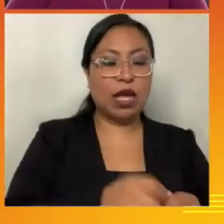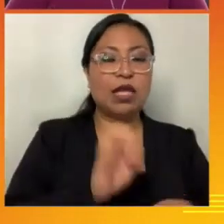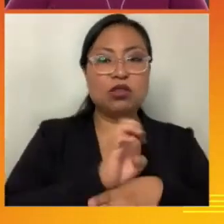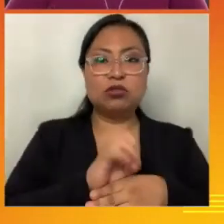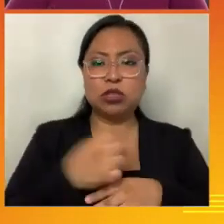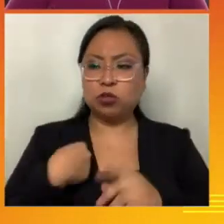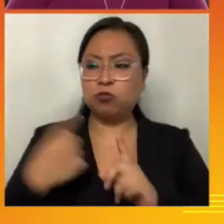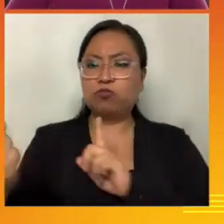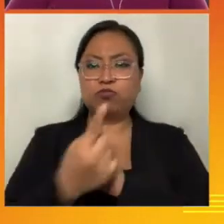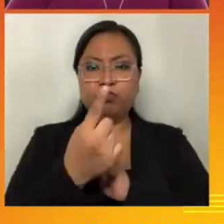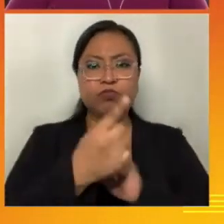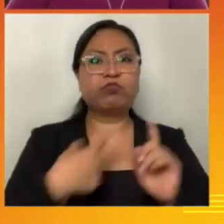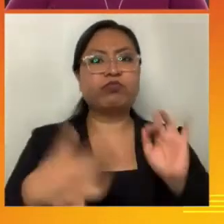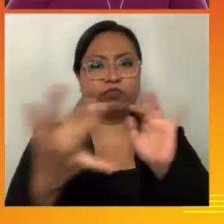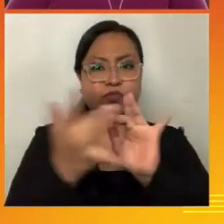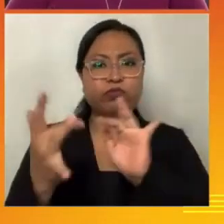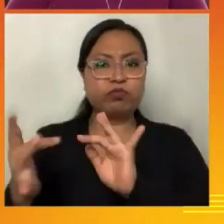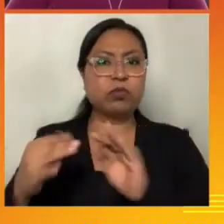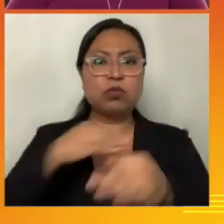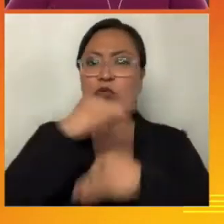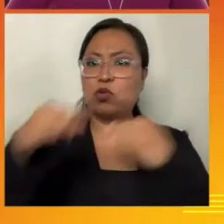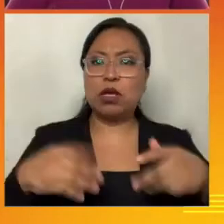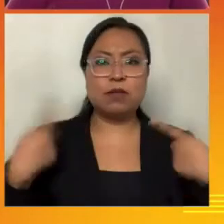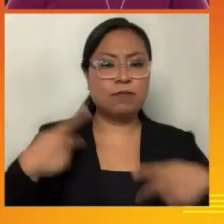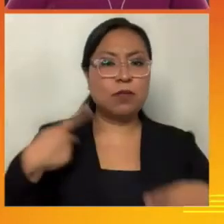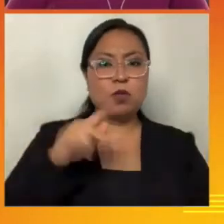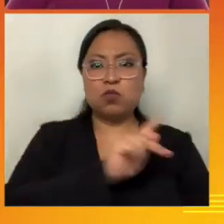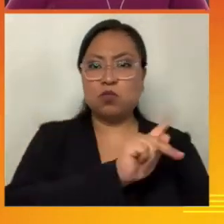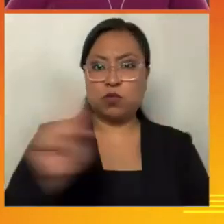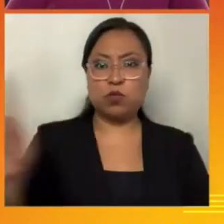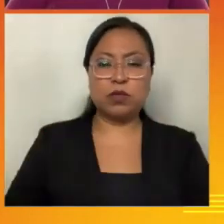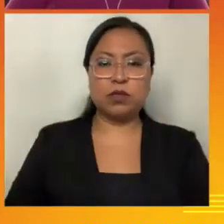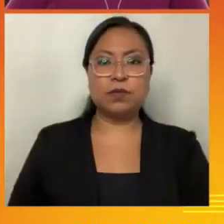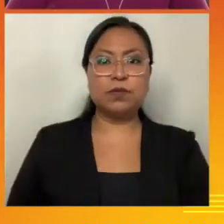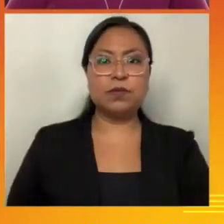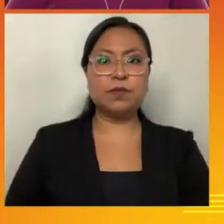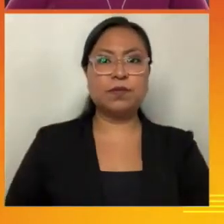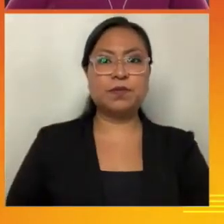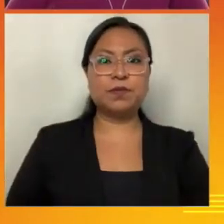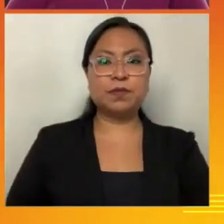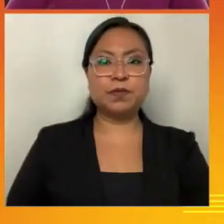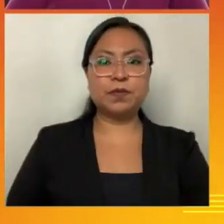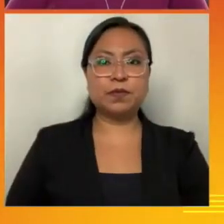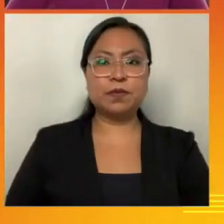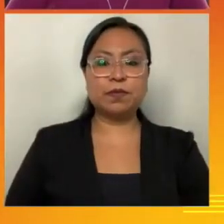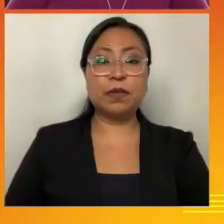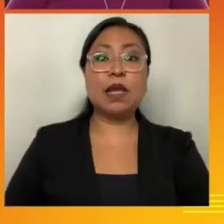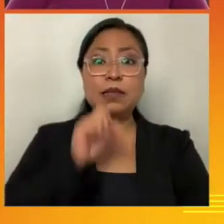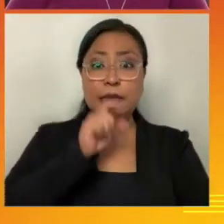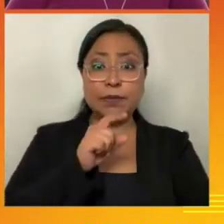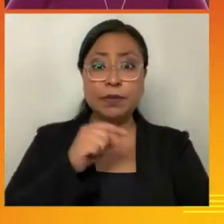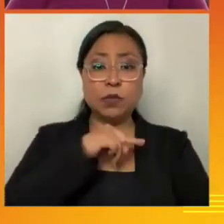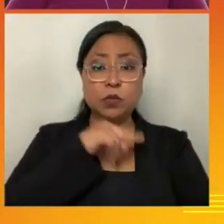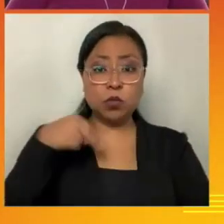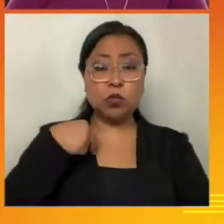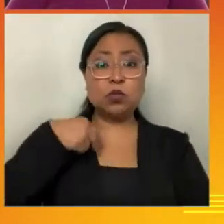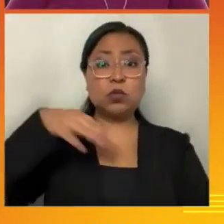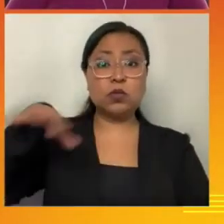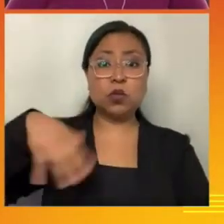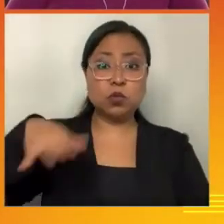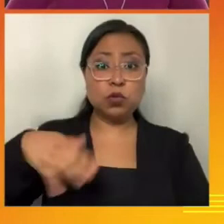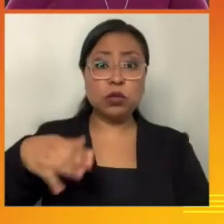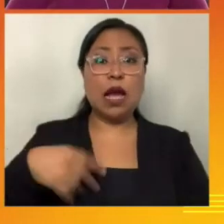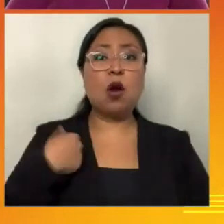contacto con nuestros públicos, ¿no? Contacto diario con nuestros públicos. También todas buscamos día a día la optimización de